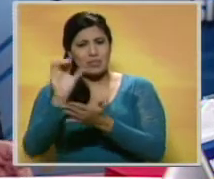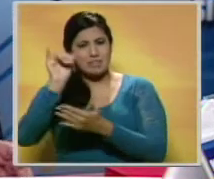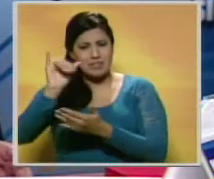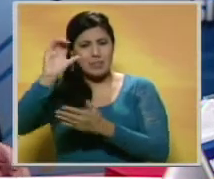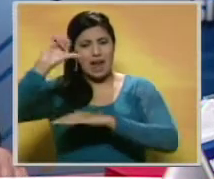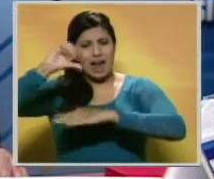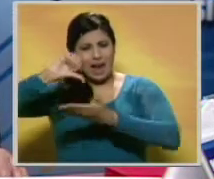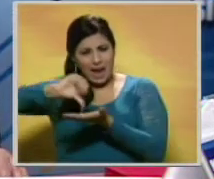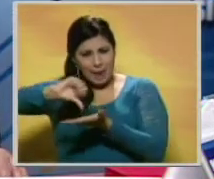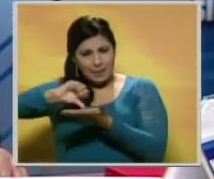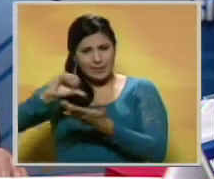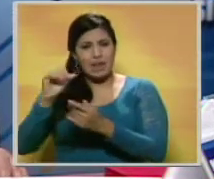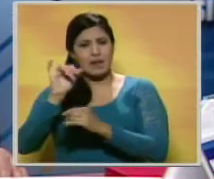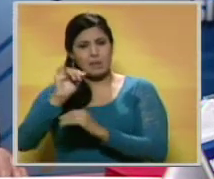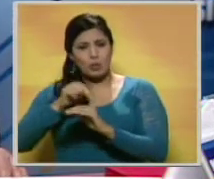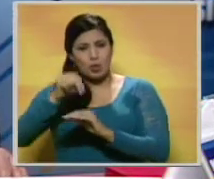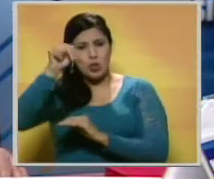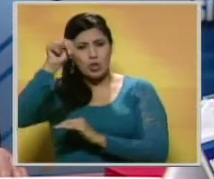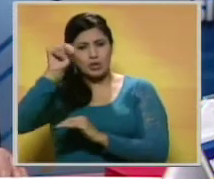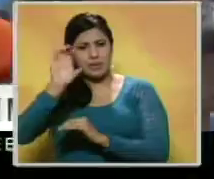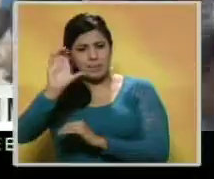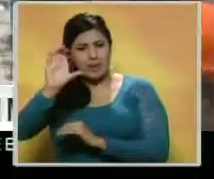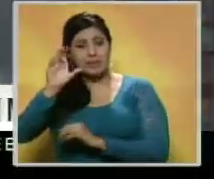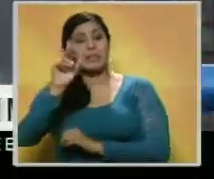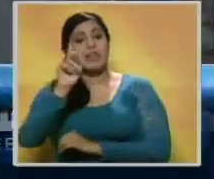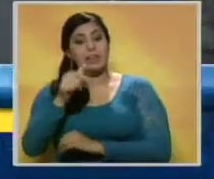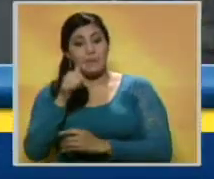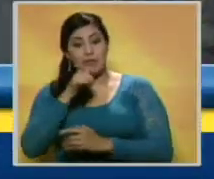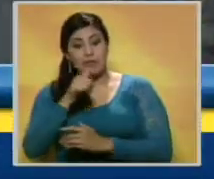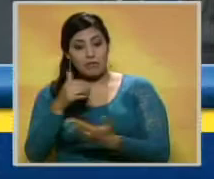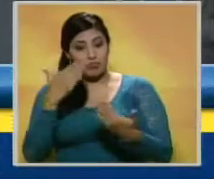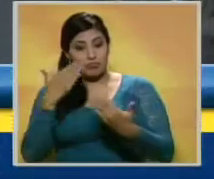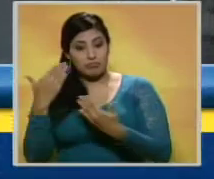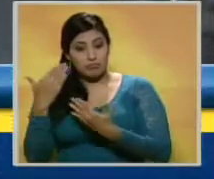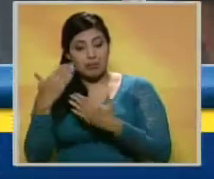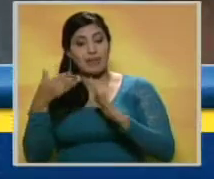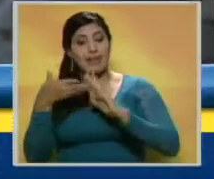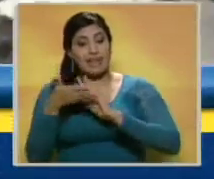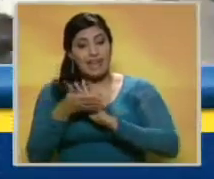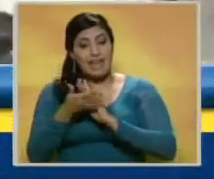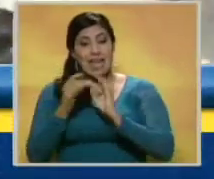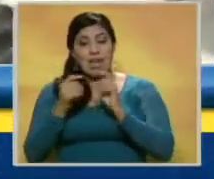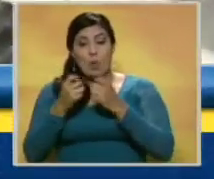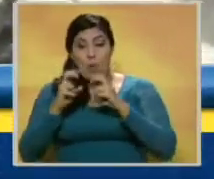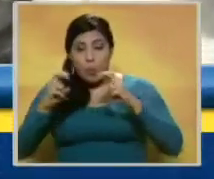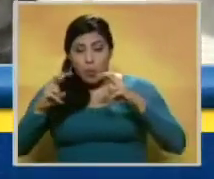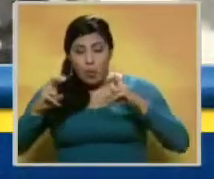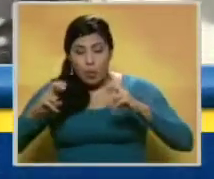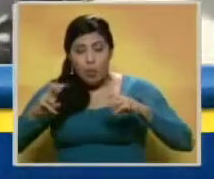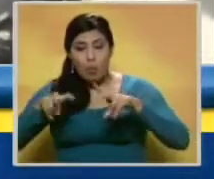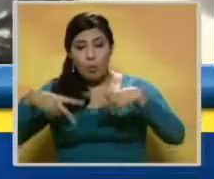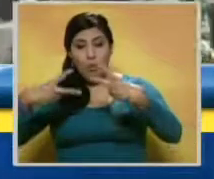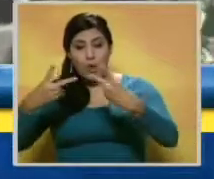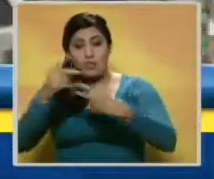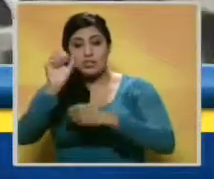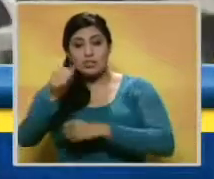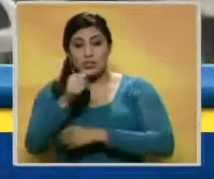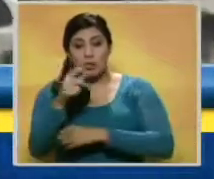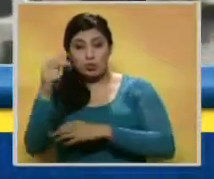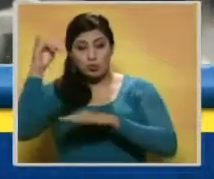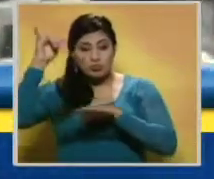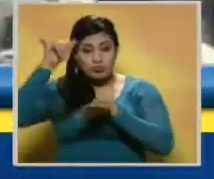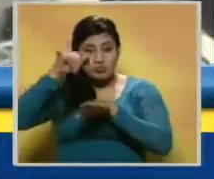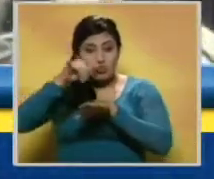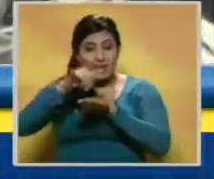capital de la provincia de Sumatra Norte. La Fuerza Aérea de Indonesia anunció la apertura de una investigación para conocer si el avión de